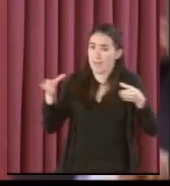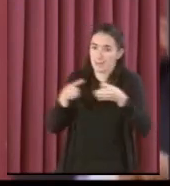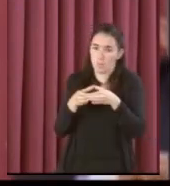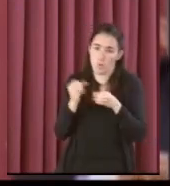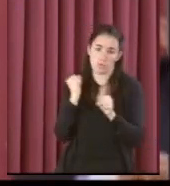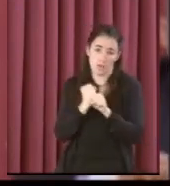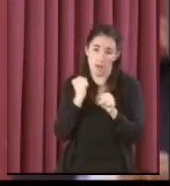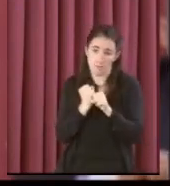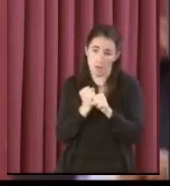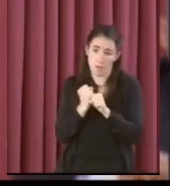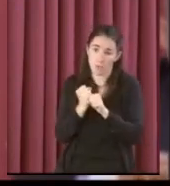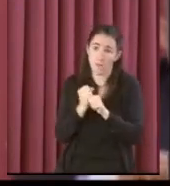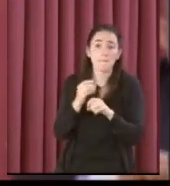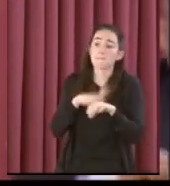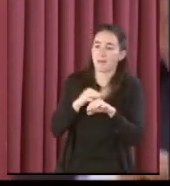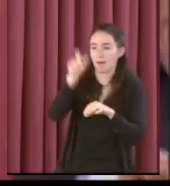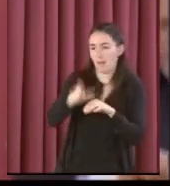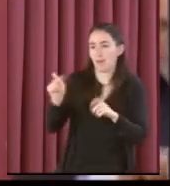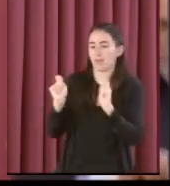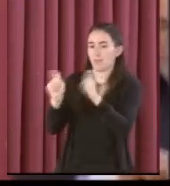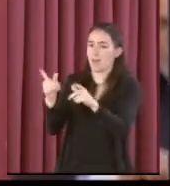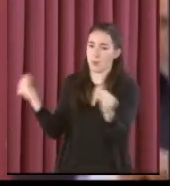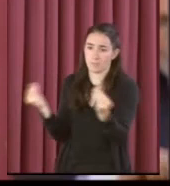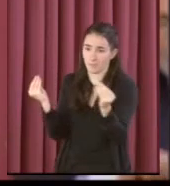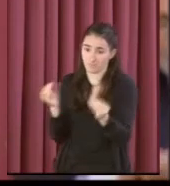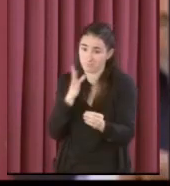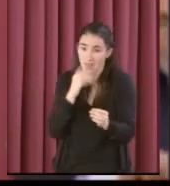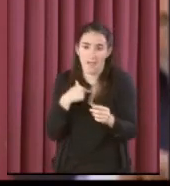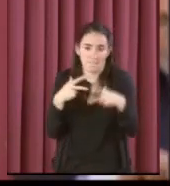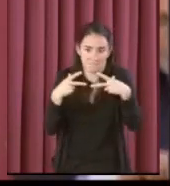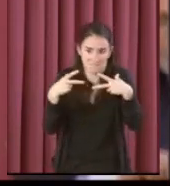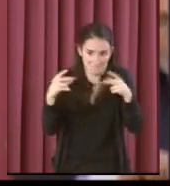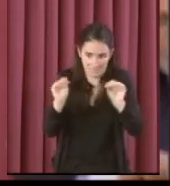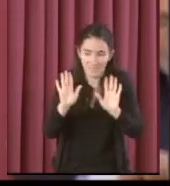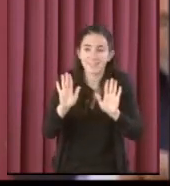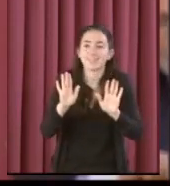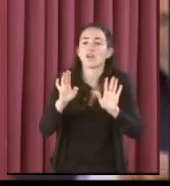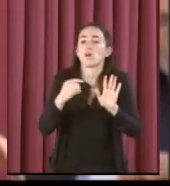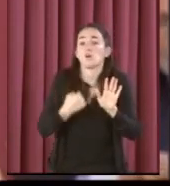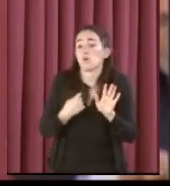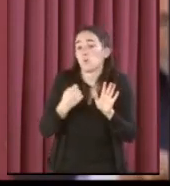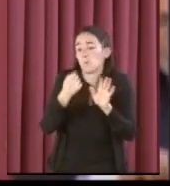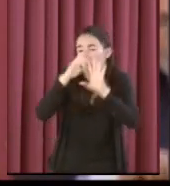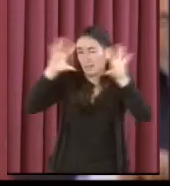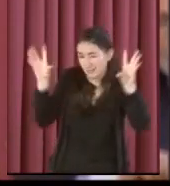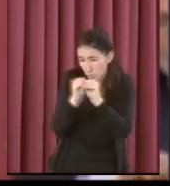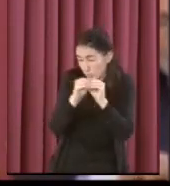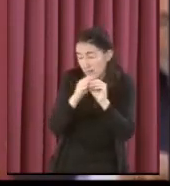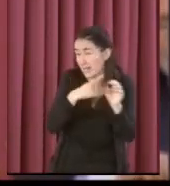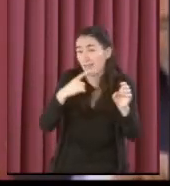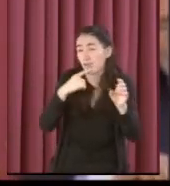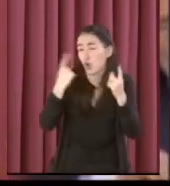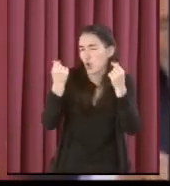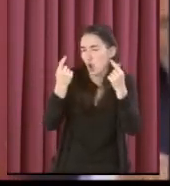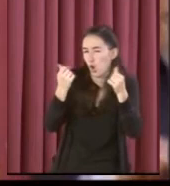responde ante el conjunto de los logroñeses. Y ya termino. En definitiva, y sintetizando, un